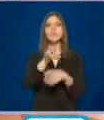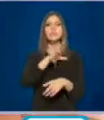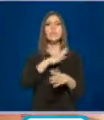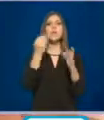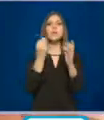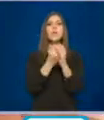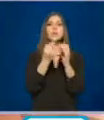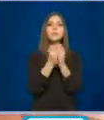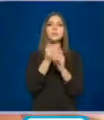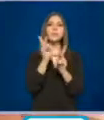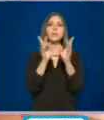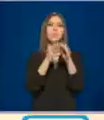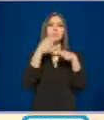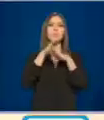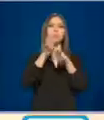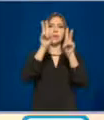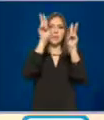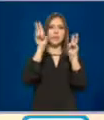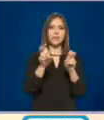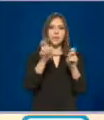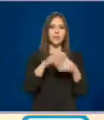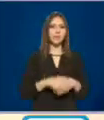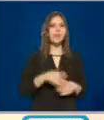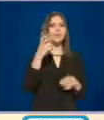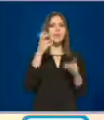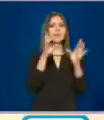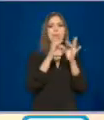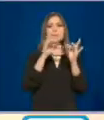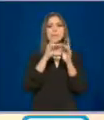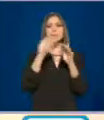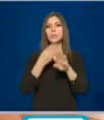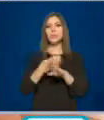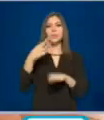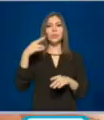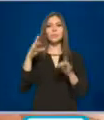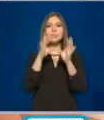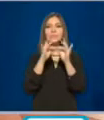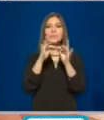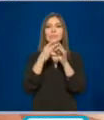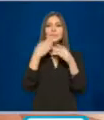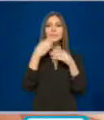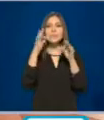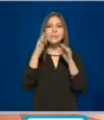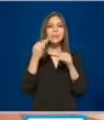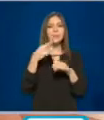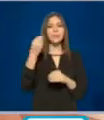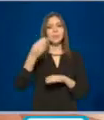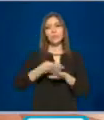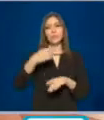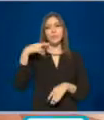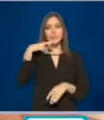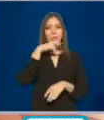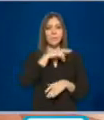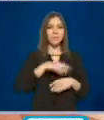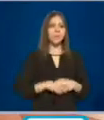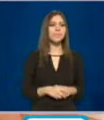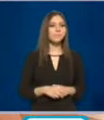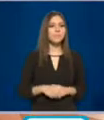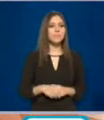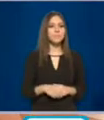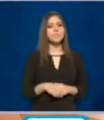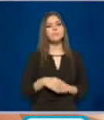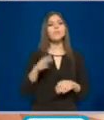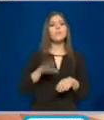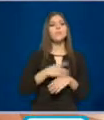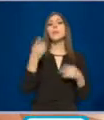de este Imagínate. tema. Aquí se los estamos dando Express. desmenuzadito y muy express, ¿eh? Sí, hay maestrías, ¿no? ándale. Para hacer todo esto. ¿Pero por qué? Porque